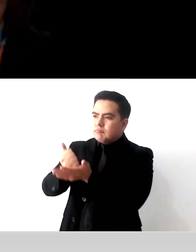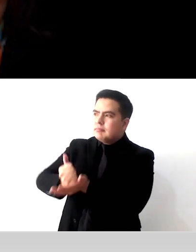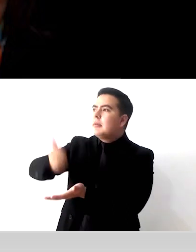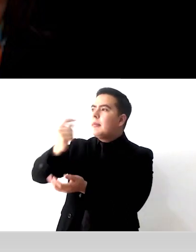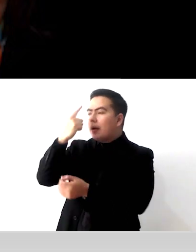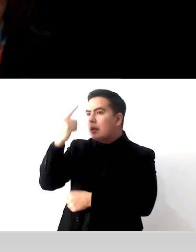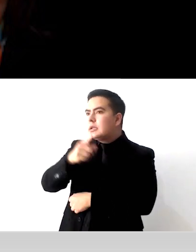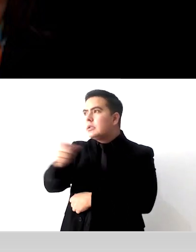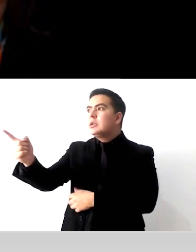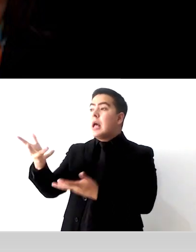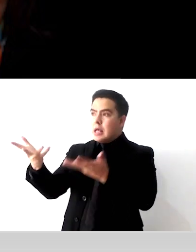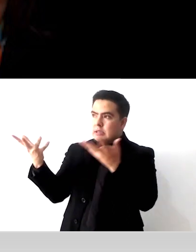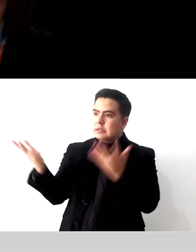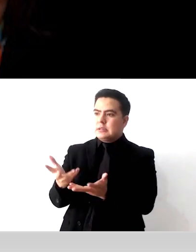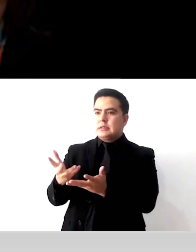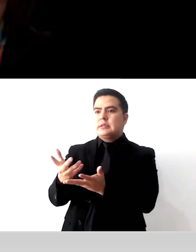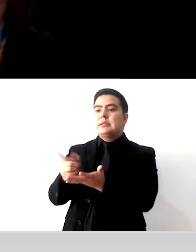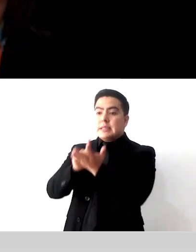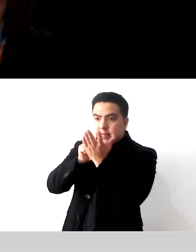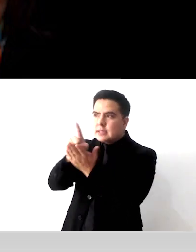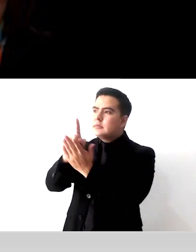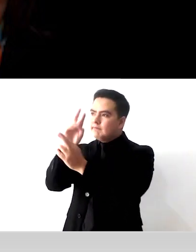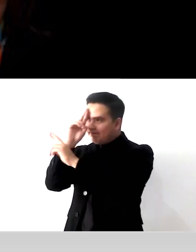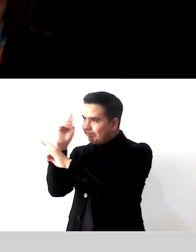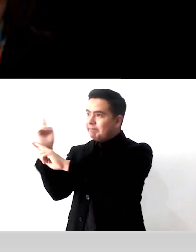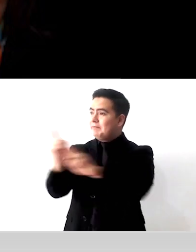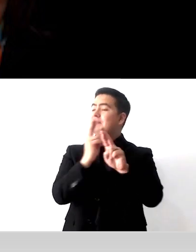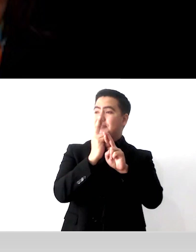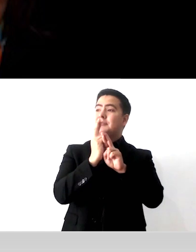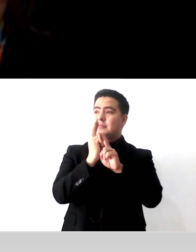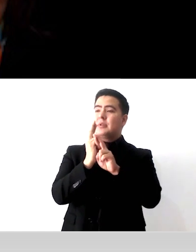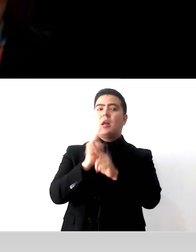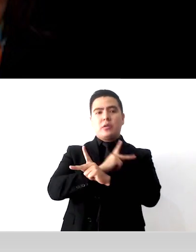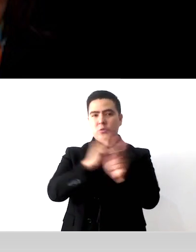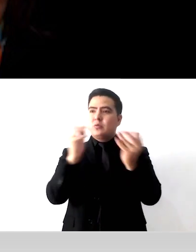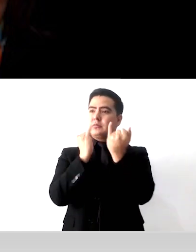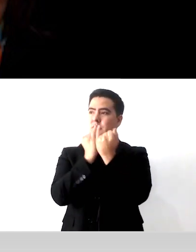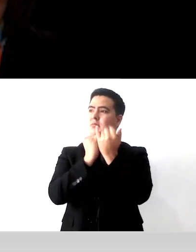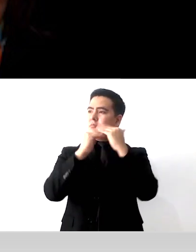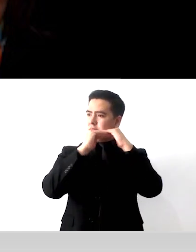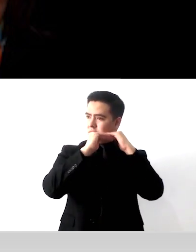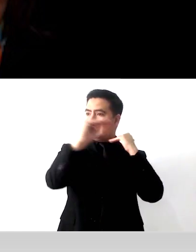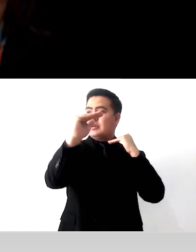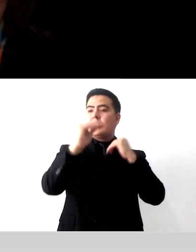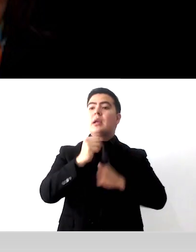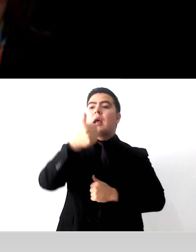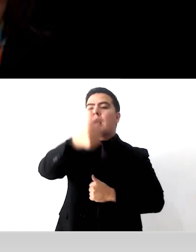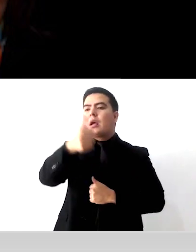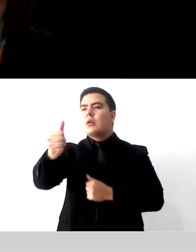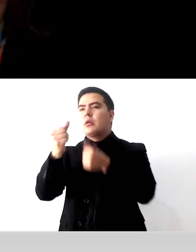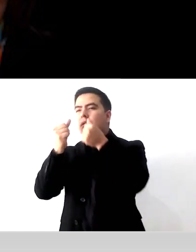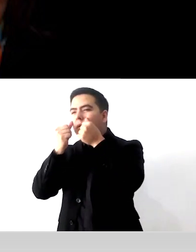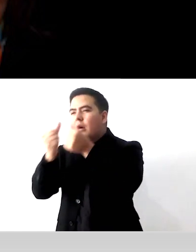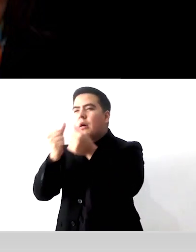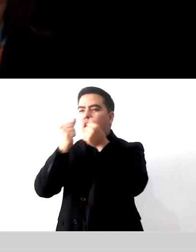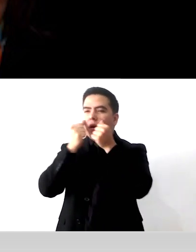en sus propias instancias internas de justicia partidaria atiendan los casos de